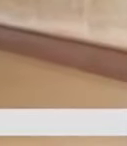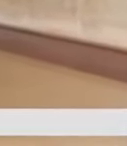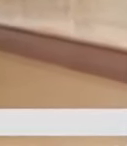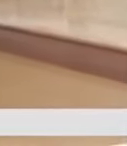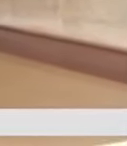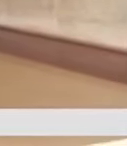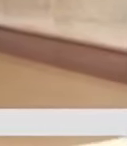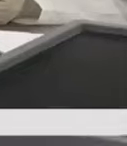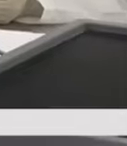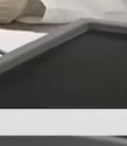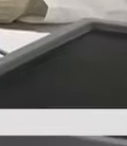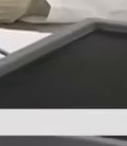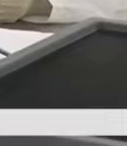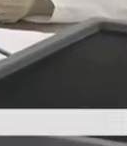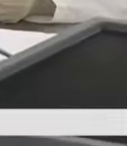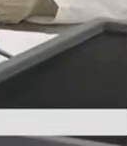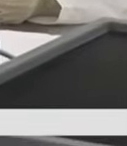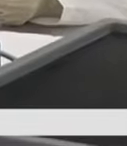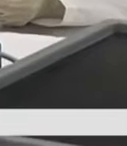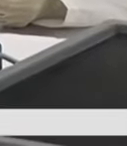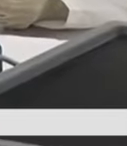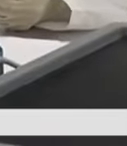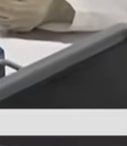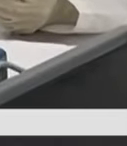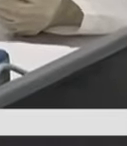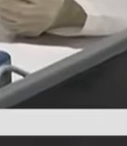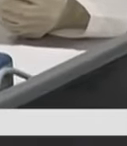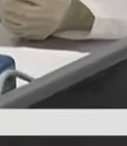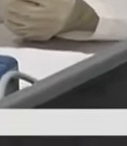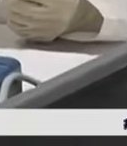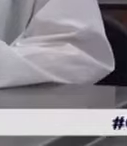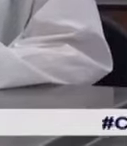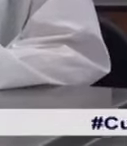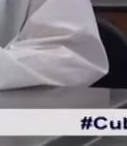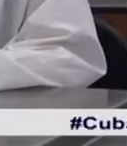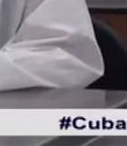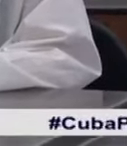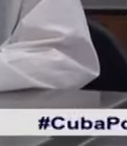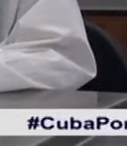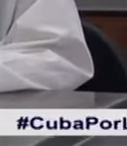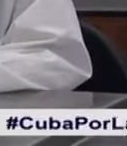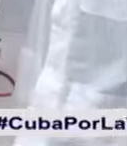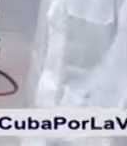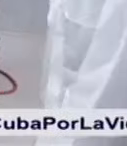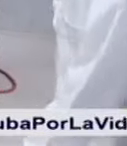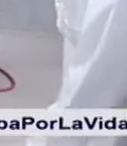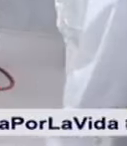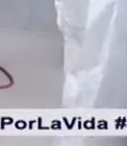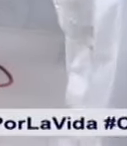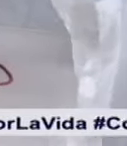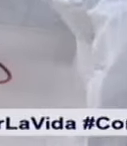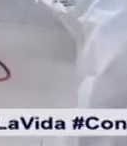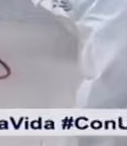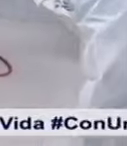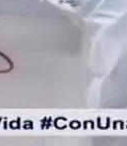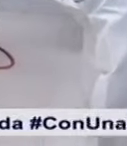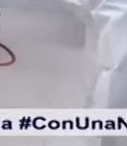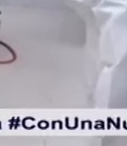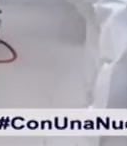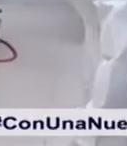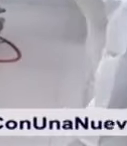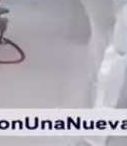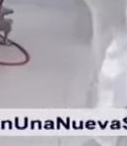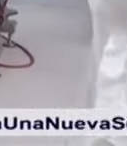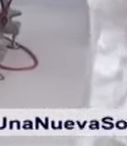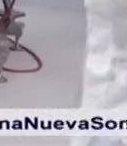desarrollar nuevos fármacos y en la producción a gran escala de nuestros candidatos vacunales contra la COVID-19. Porque